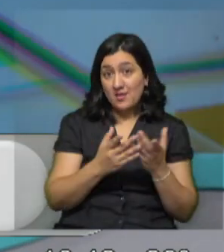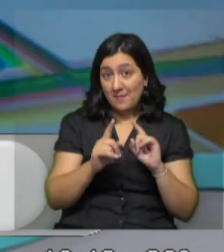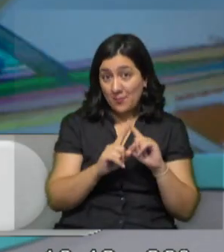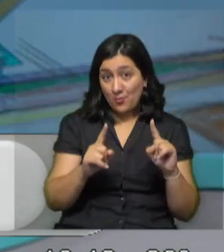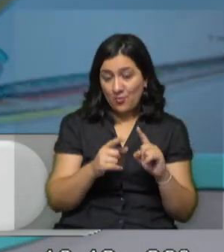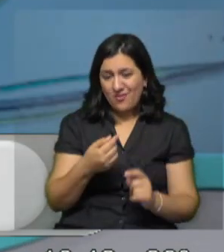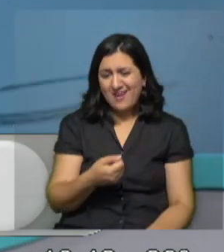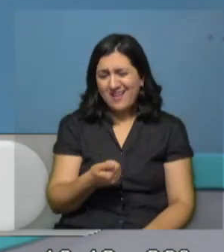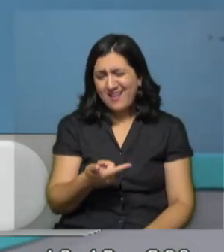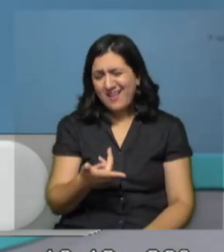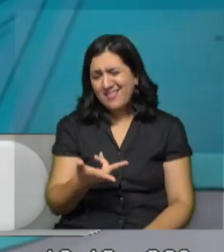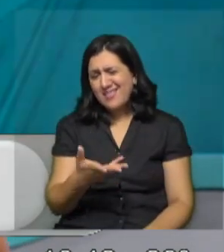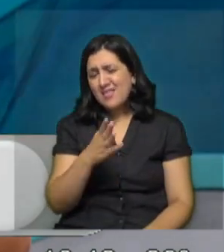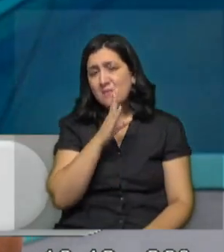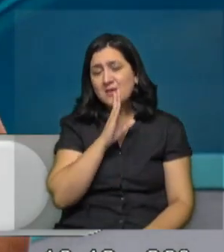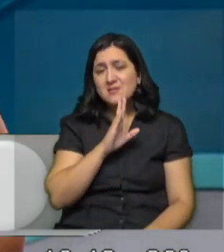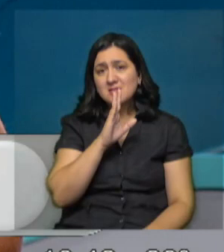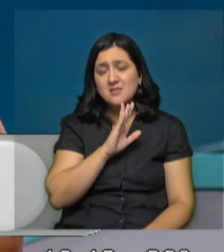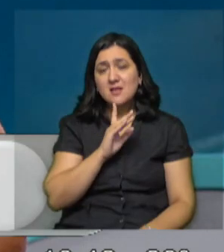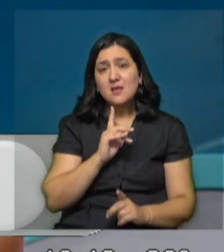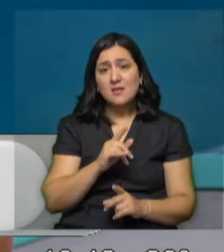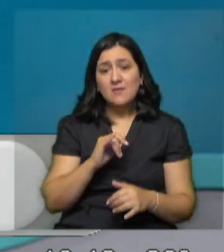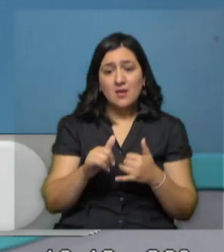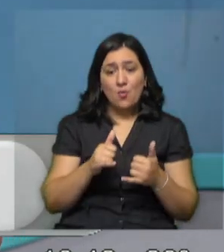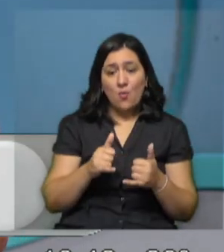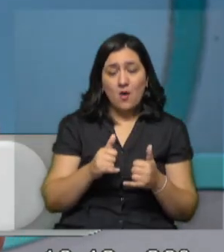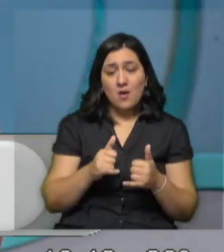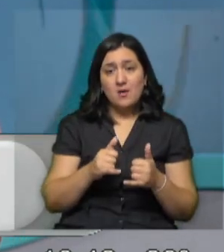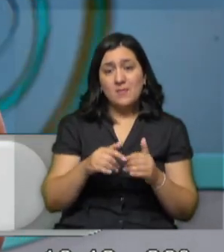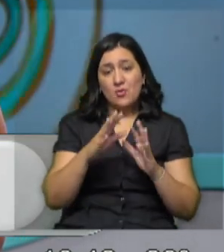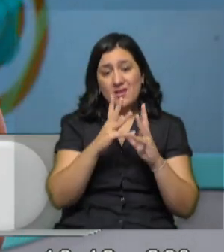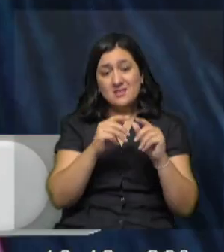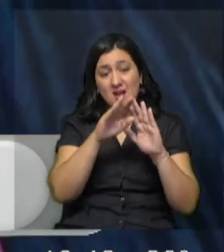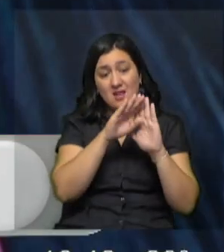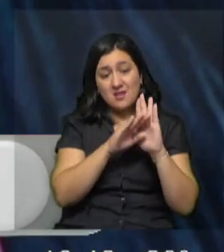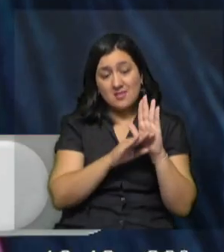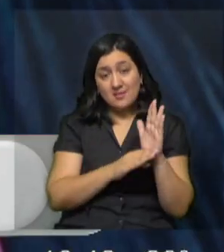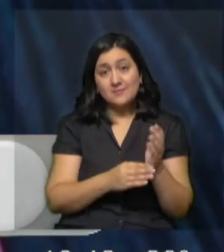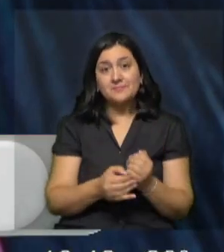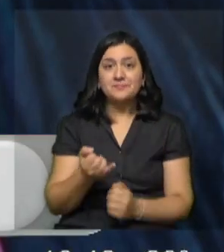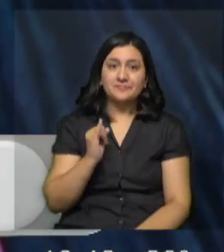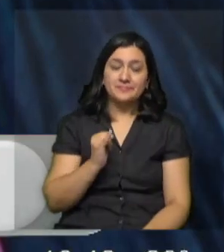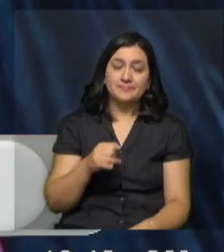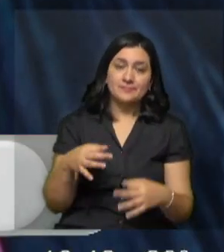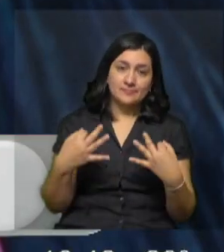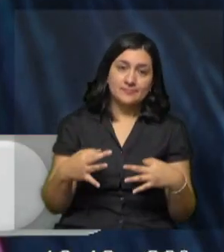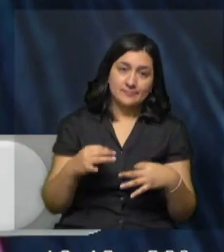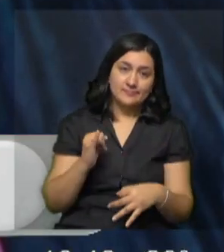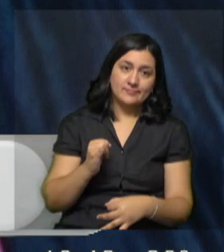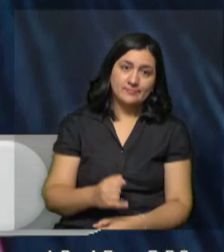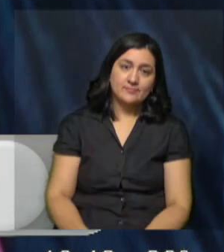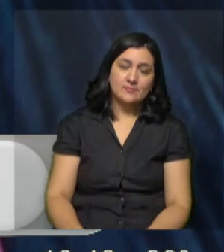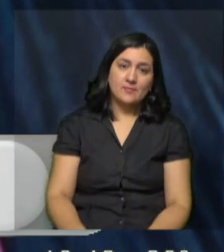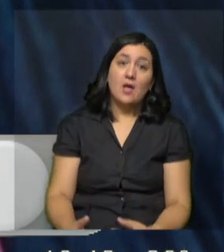con la cantidad de paciencia que tiene que jugar un entrenador para el armado de sus listas y todo el resto. Sí, la verdad que hay